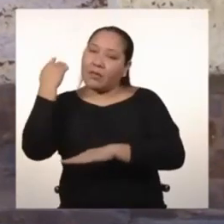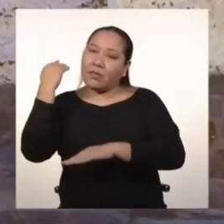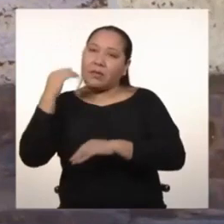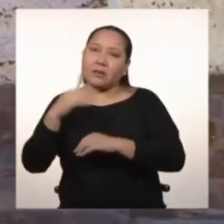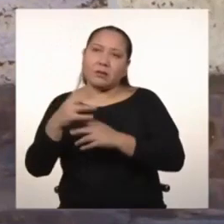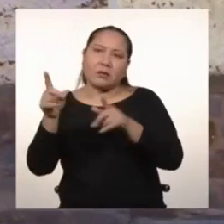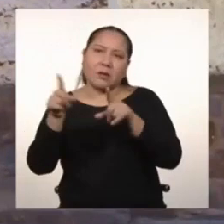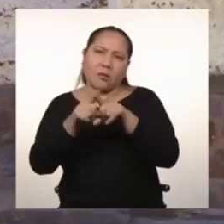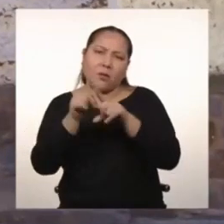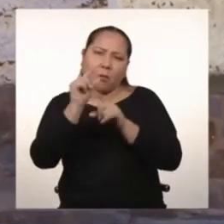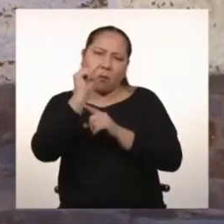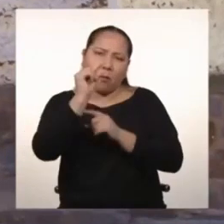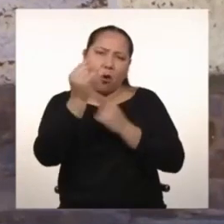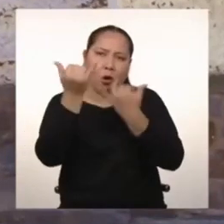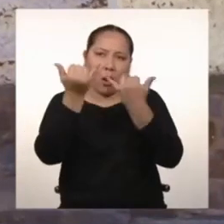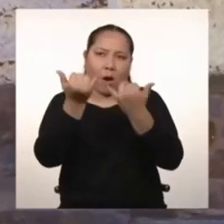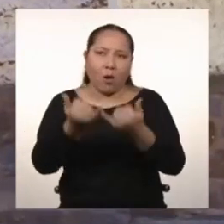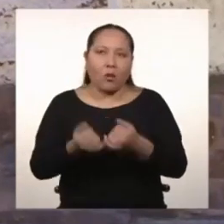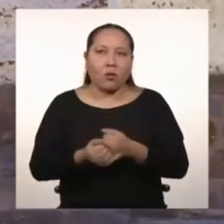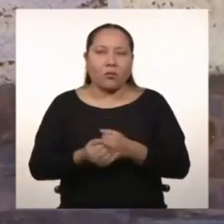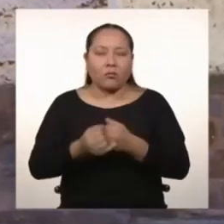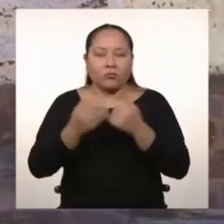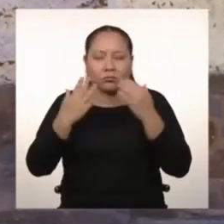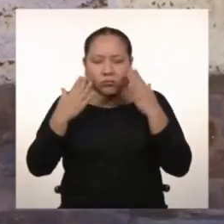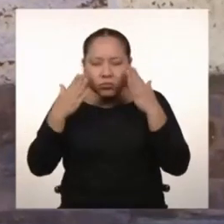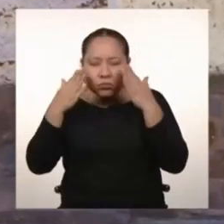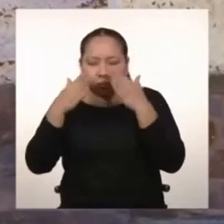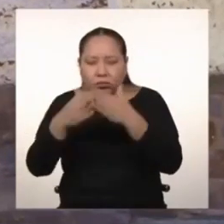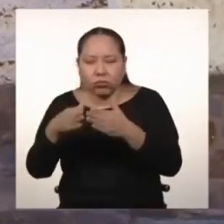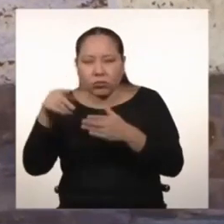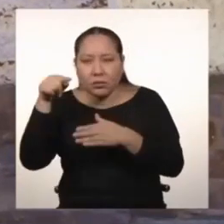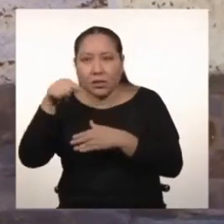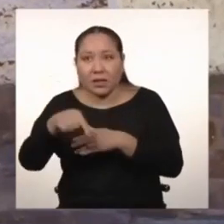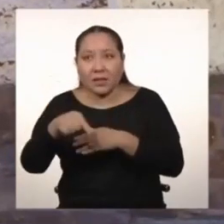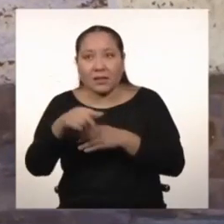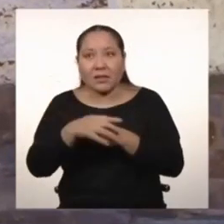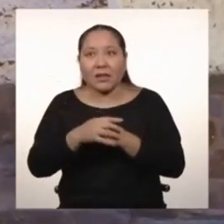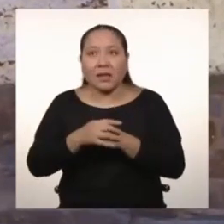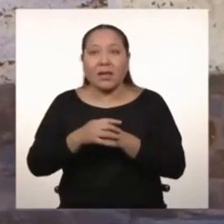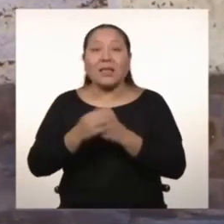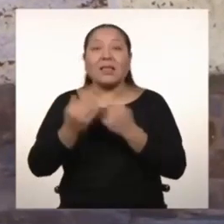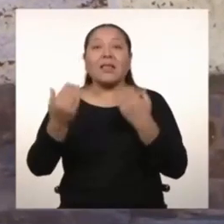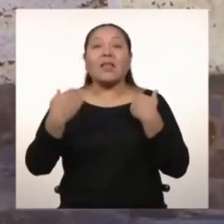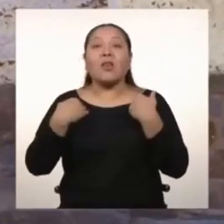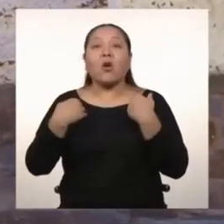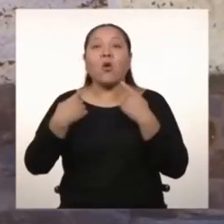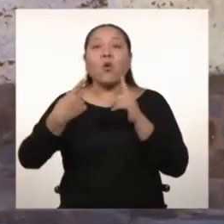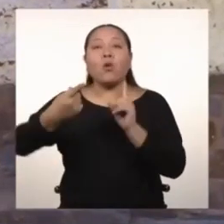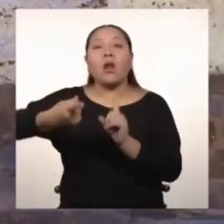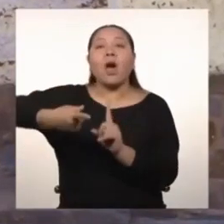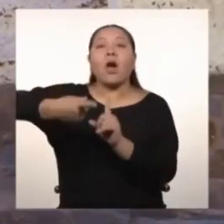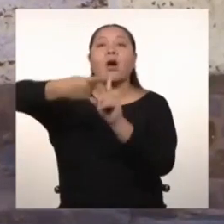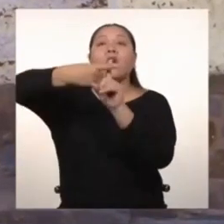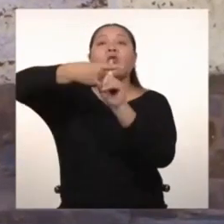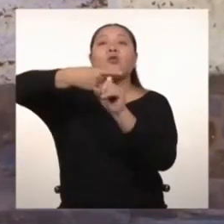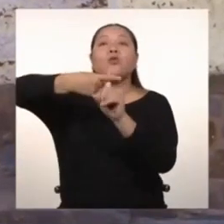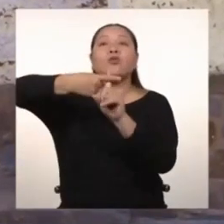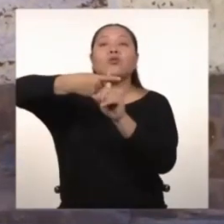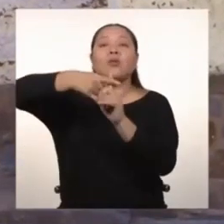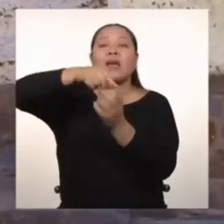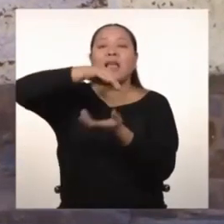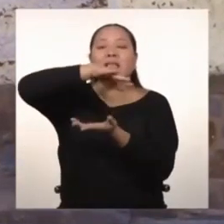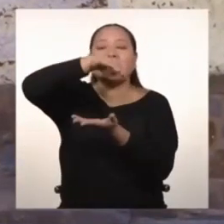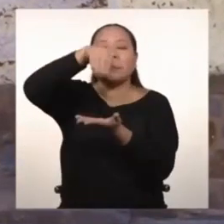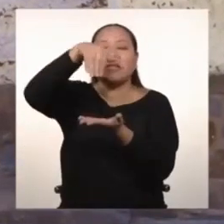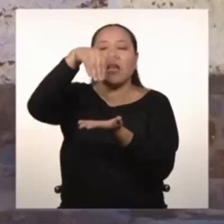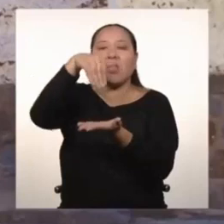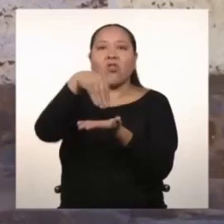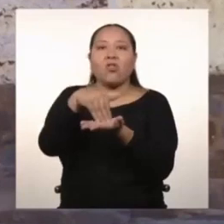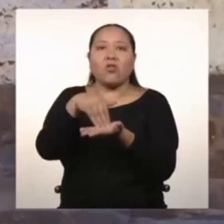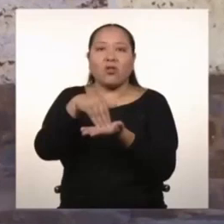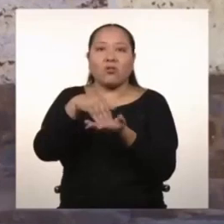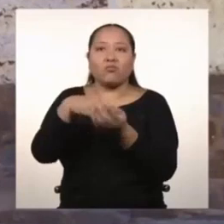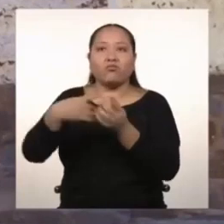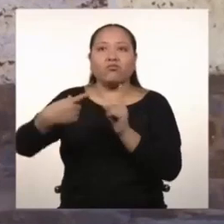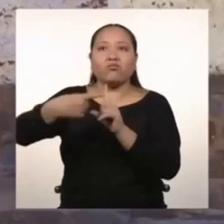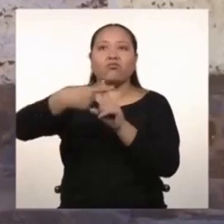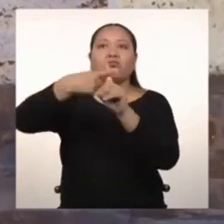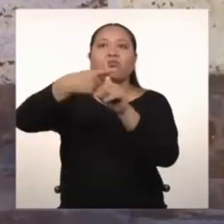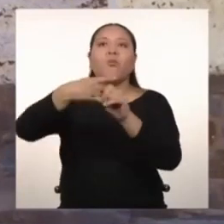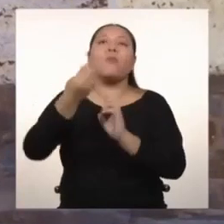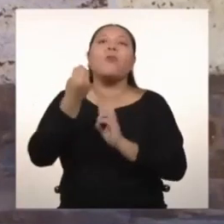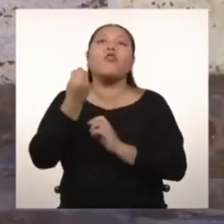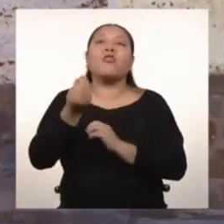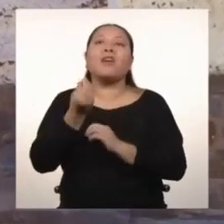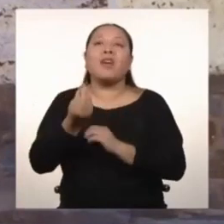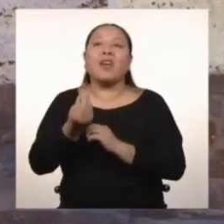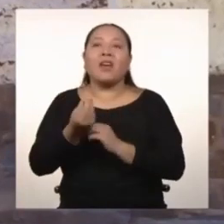también. Una particularidad de estos templos es que tienen una cruz en medio del atrio. ¿Cuál es la función? El